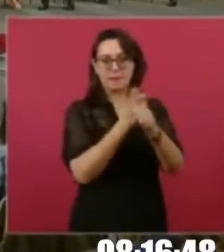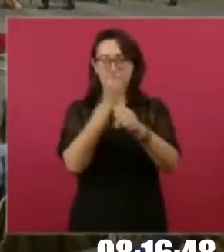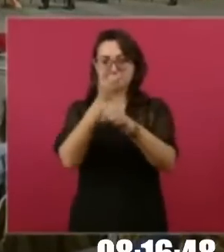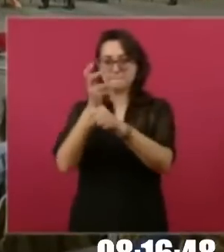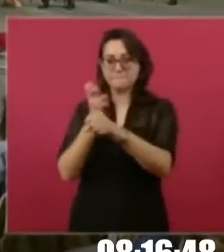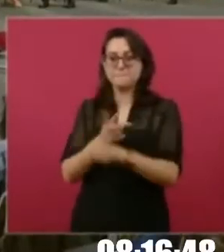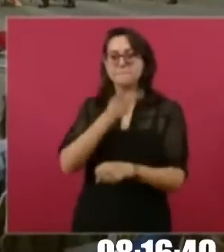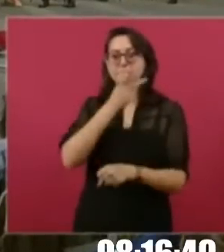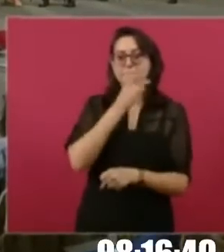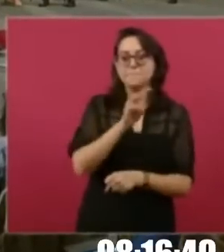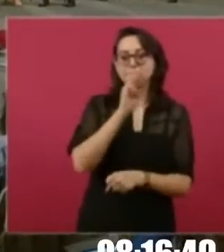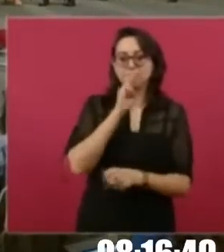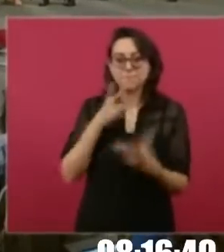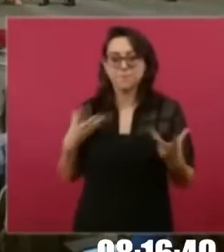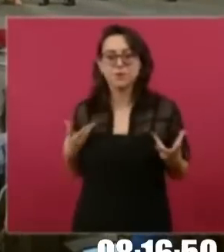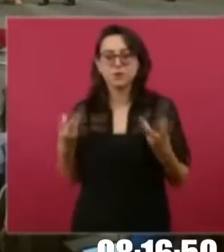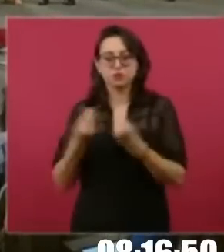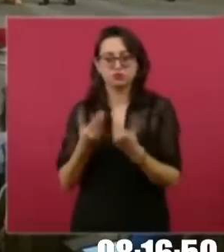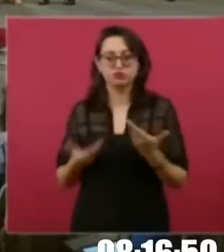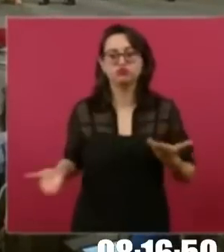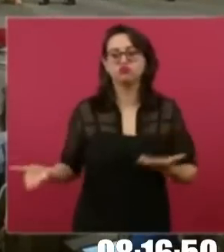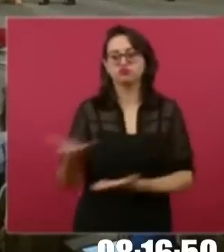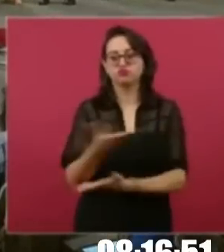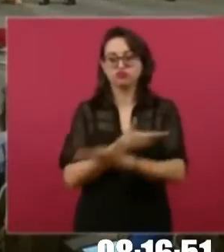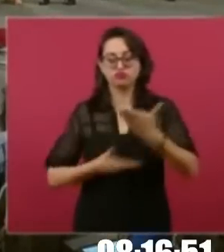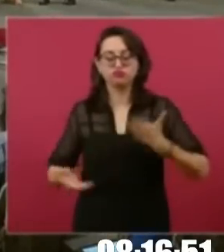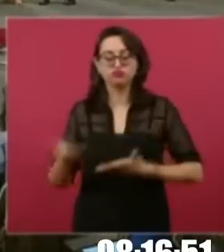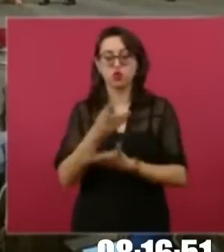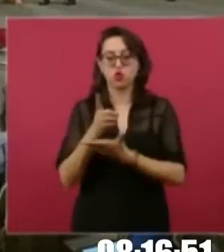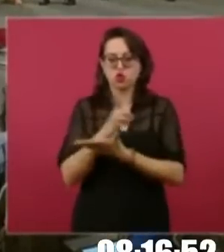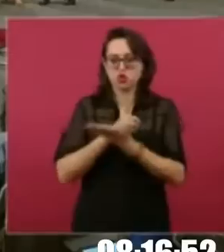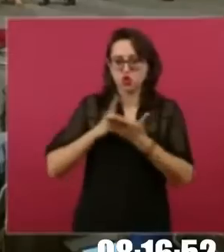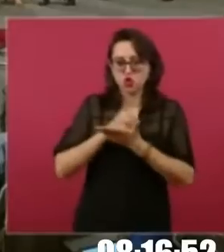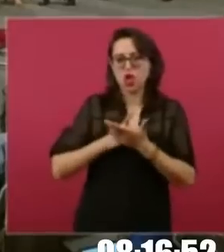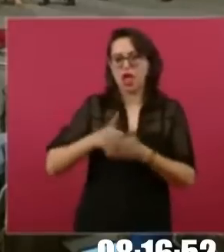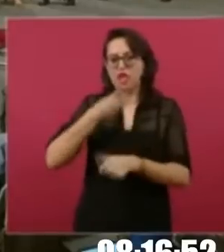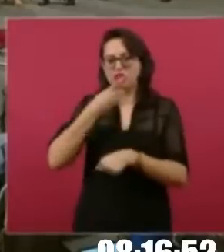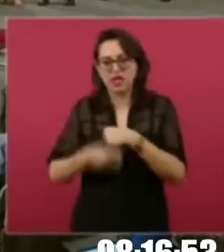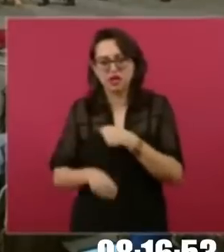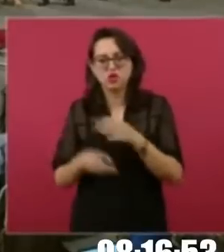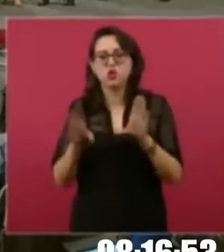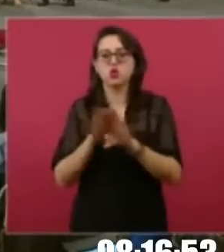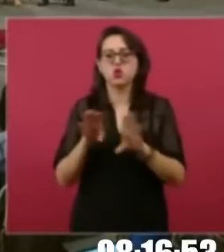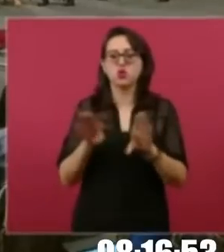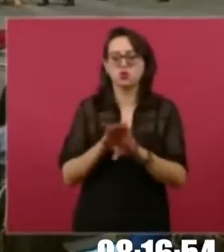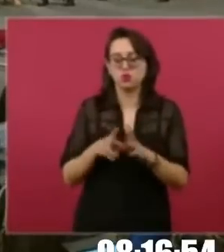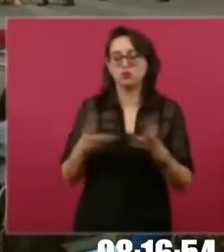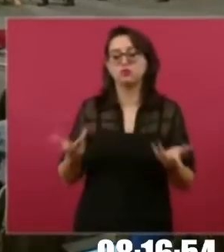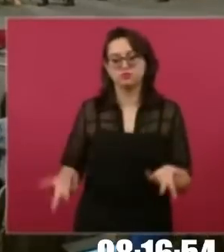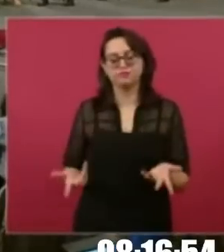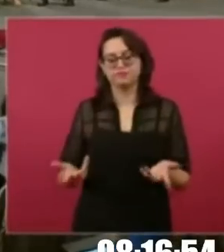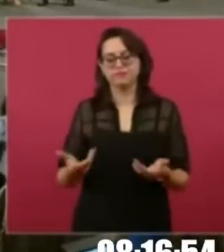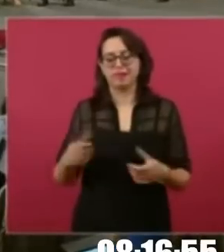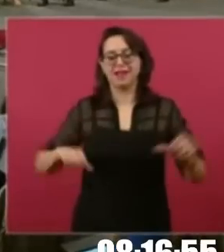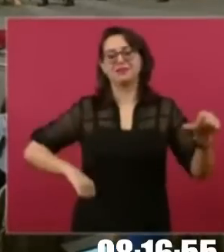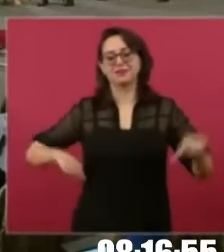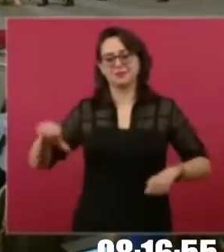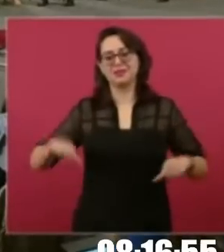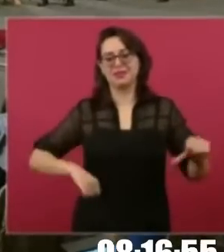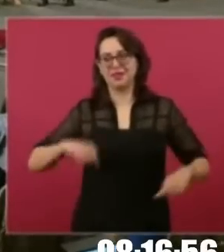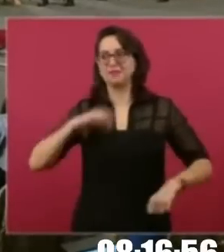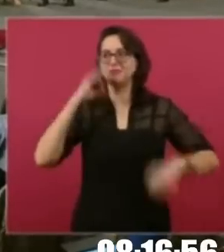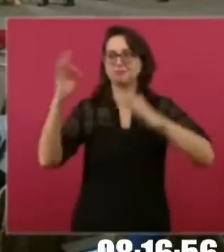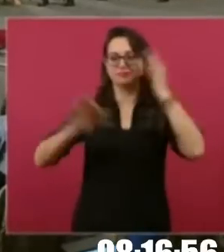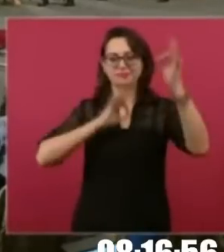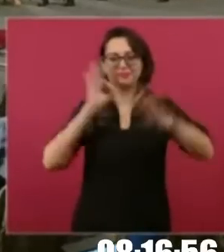madres de familia para poder seguir planteando el daño que causan las drogas les vamos saludamos a mostrar con este video Fue una